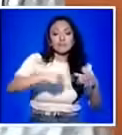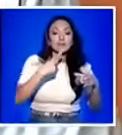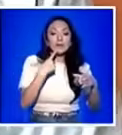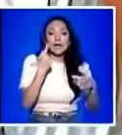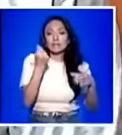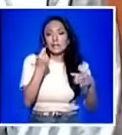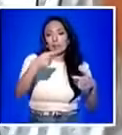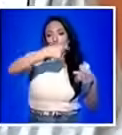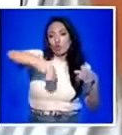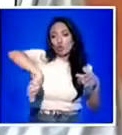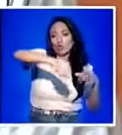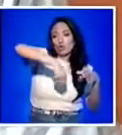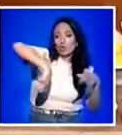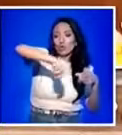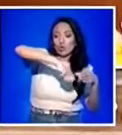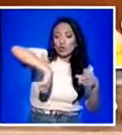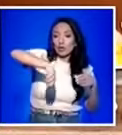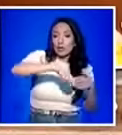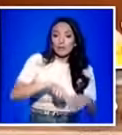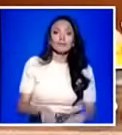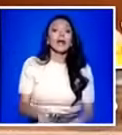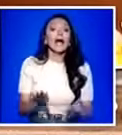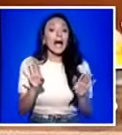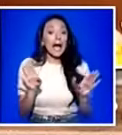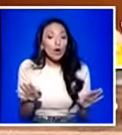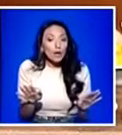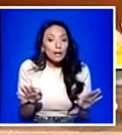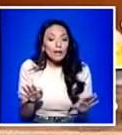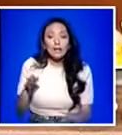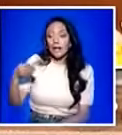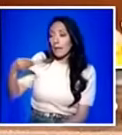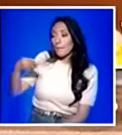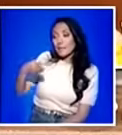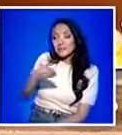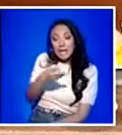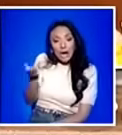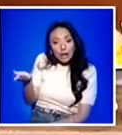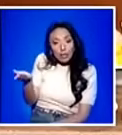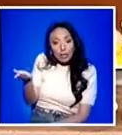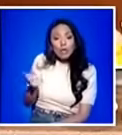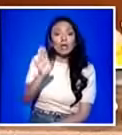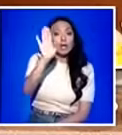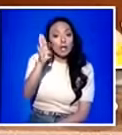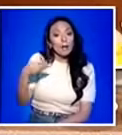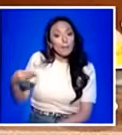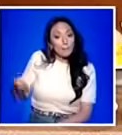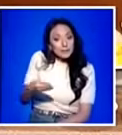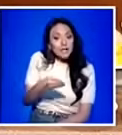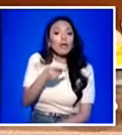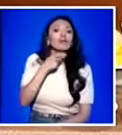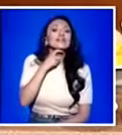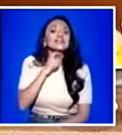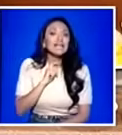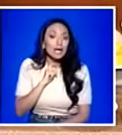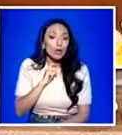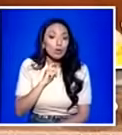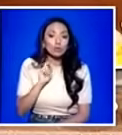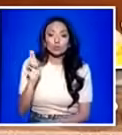de la fanesca y esto. Ahora, el pescado, Andreita. El pescado es un pescado seco que lo